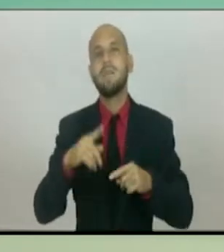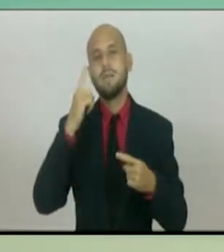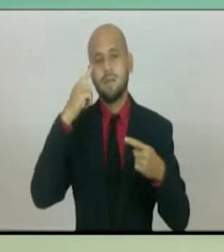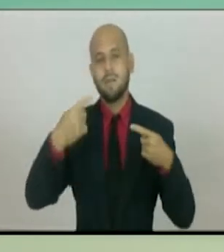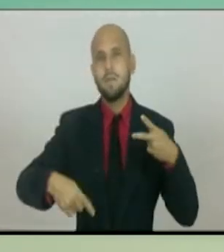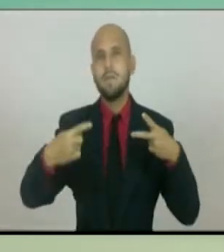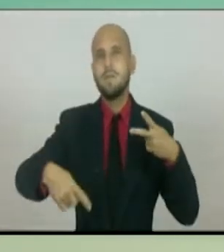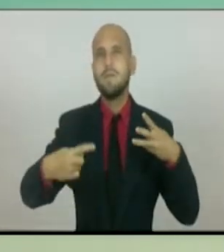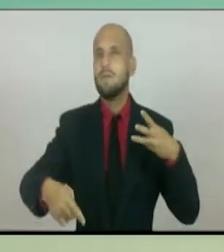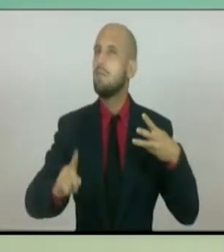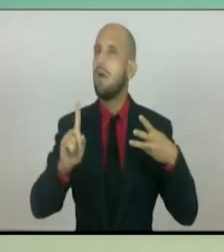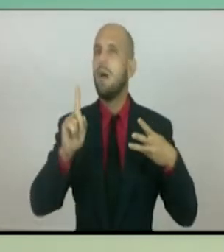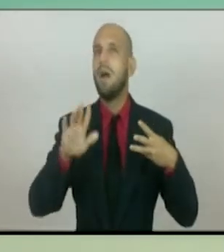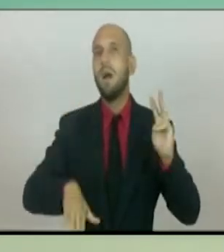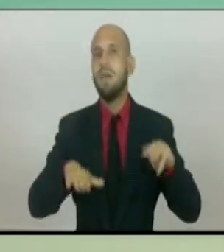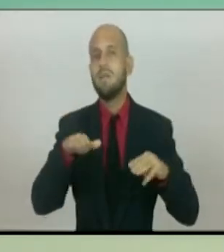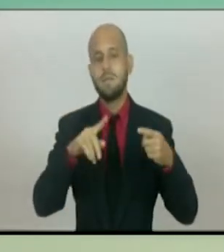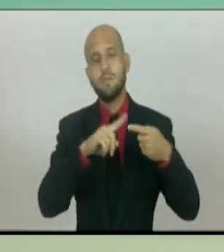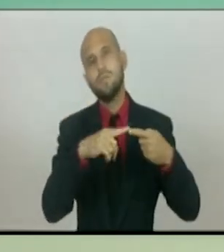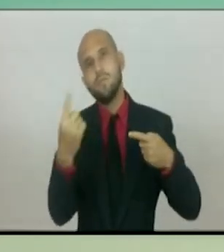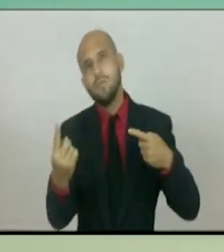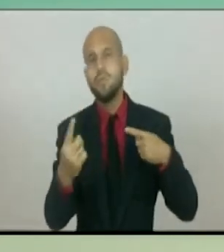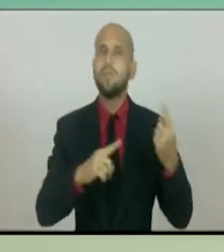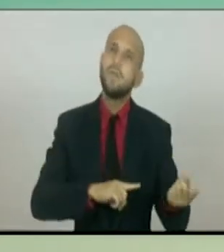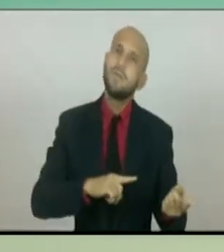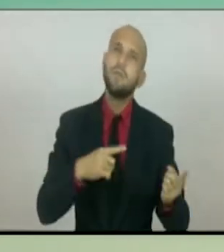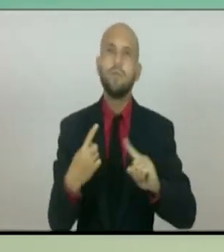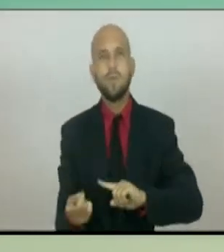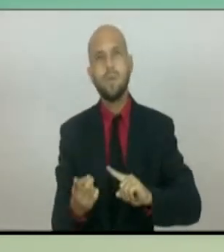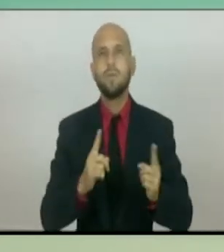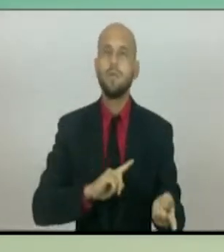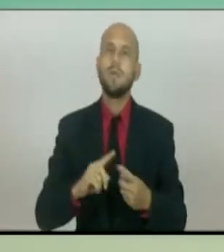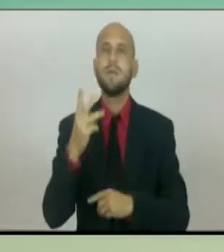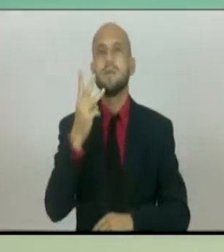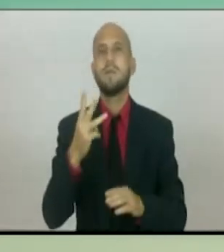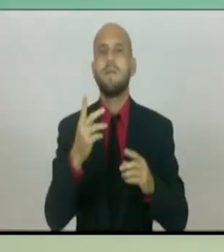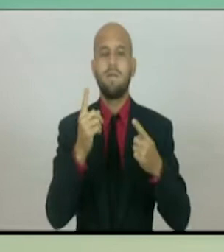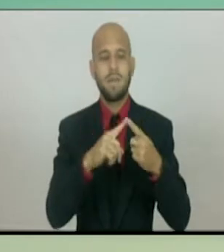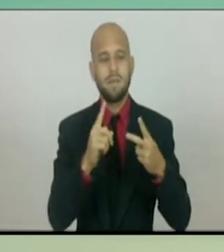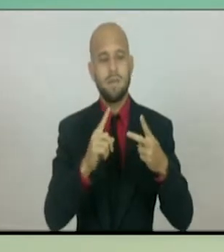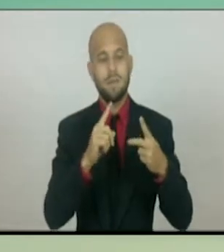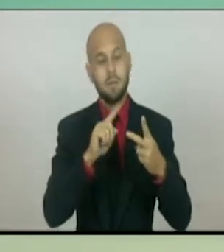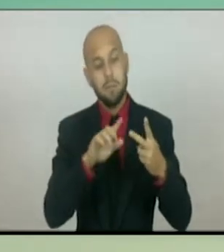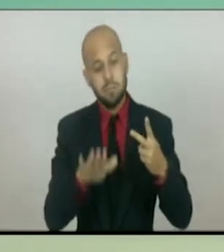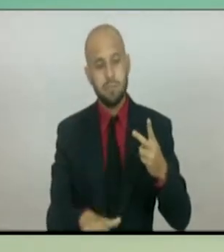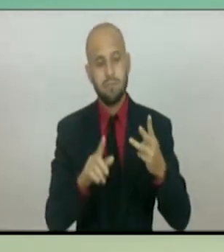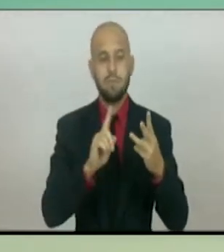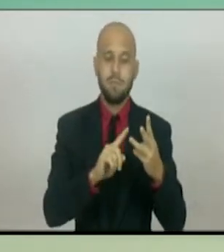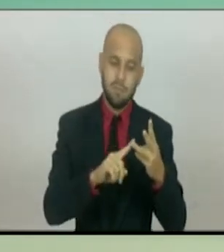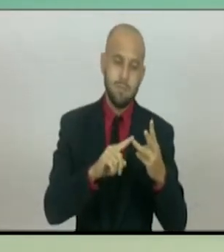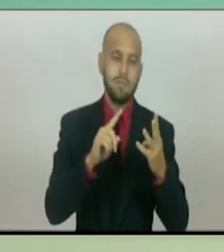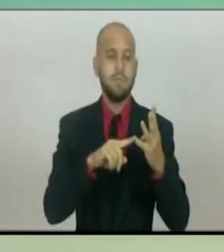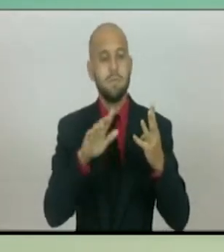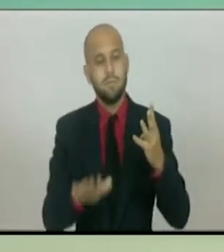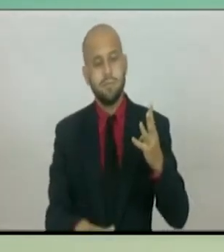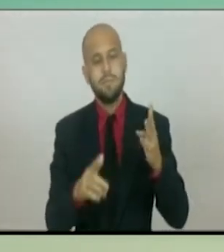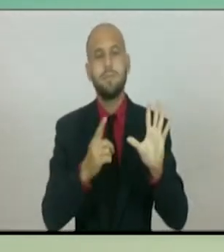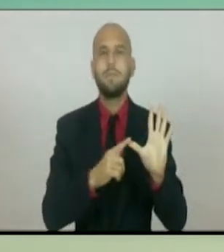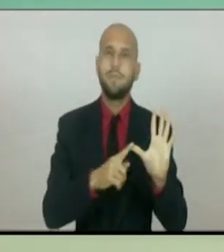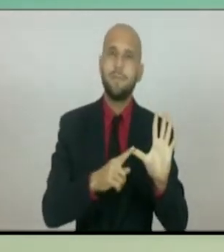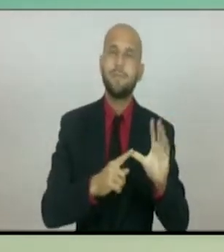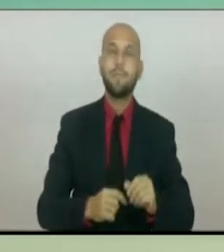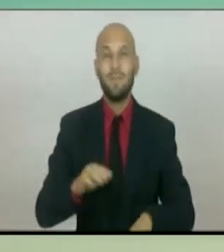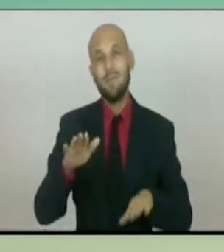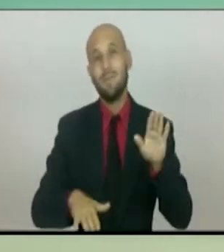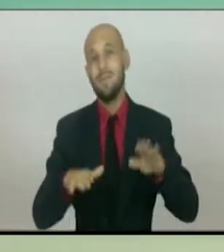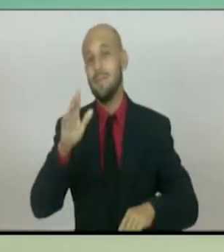pero lo normal es que suceda un día consecutivo detrás de otro por tres días. En los lugares donde tenemos, o sea, las manzanas que tenemos